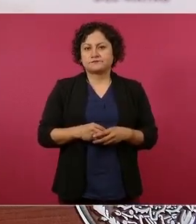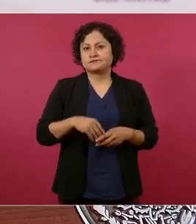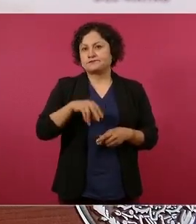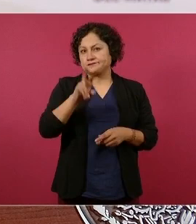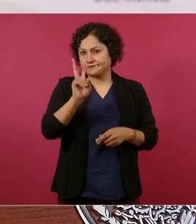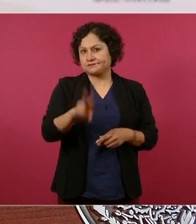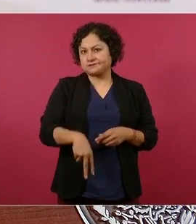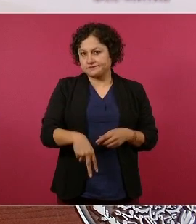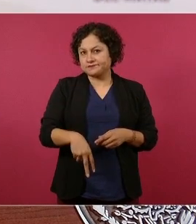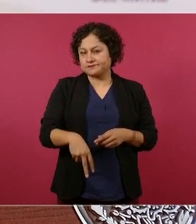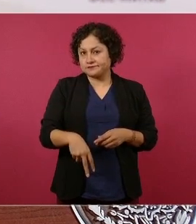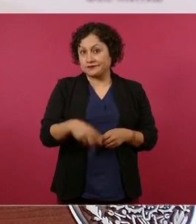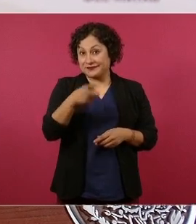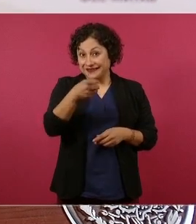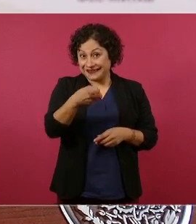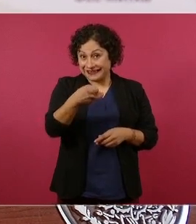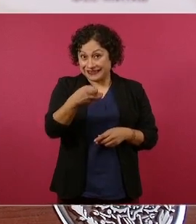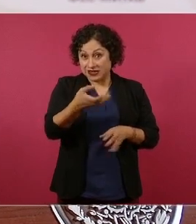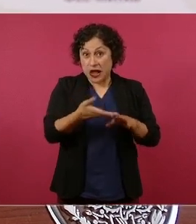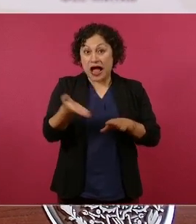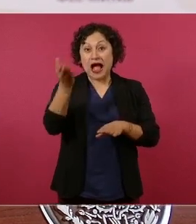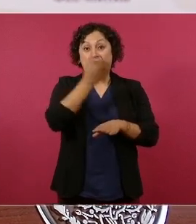atisbo, un grave error.